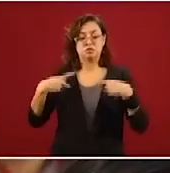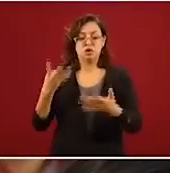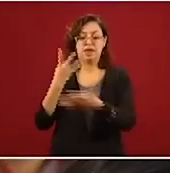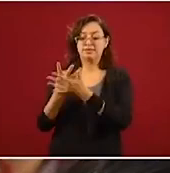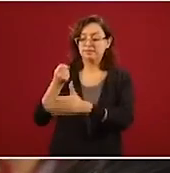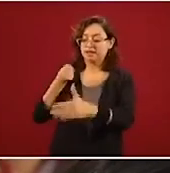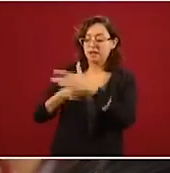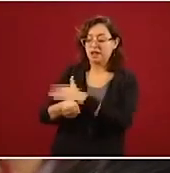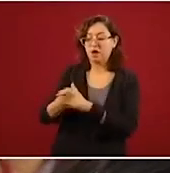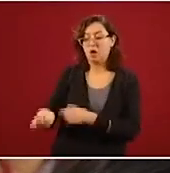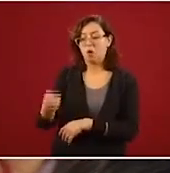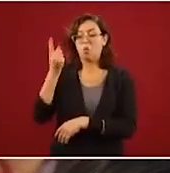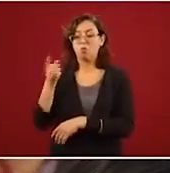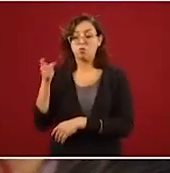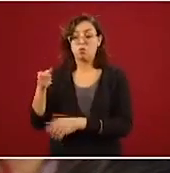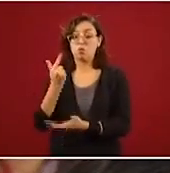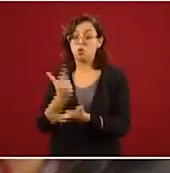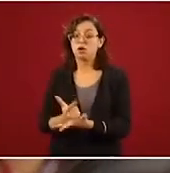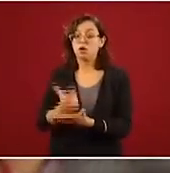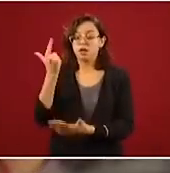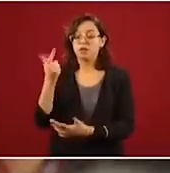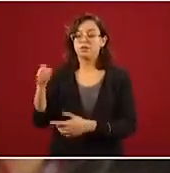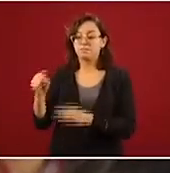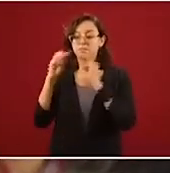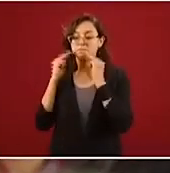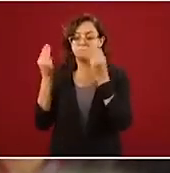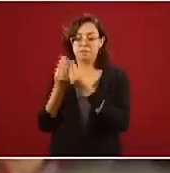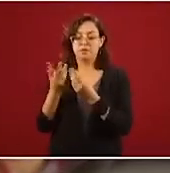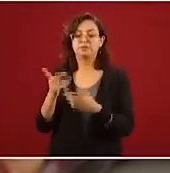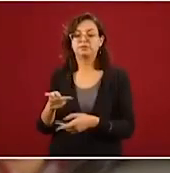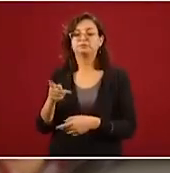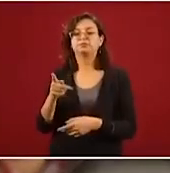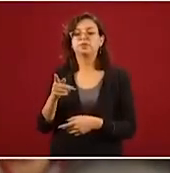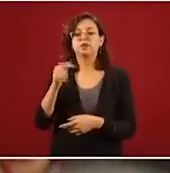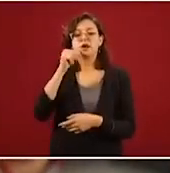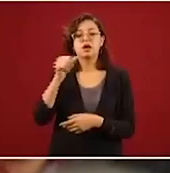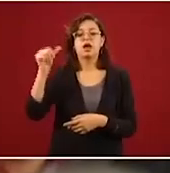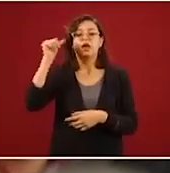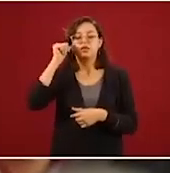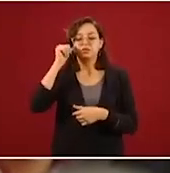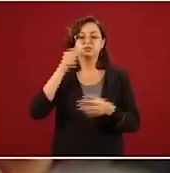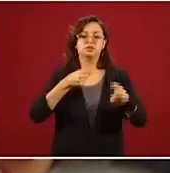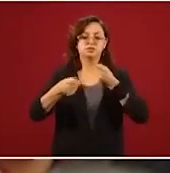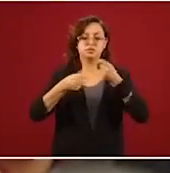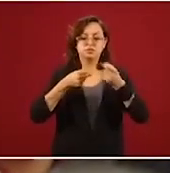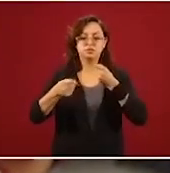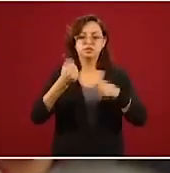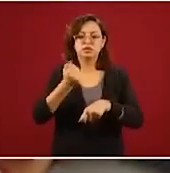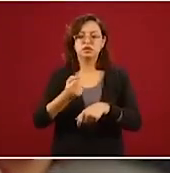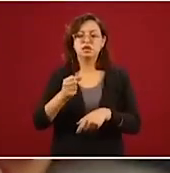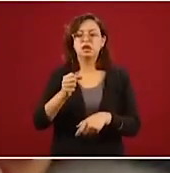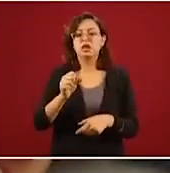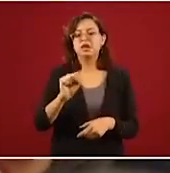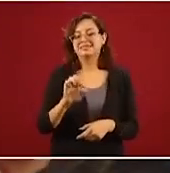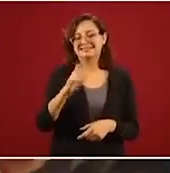ligado a una banda del crimen organizado. Y ayer en conferencia de prensa, la secretaria de Gobierno de